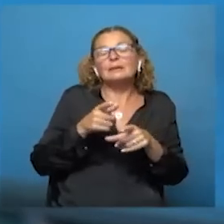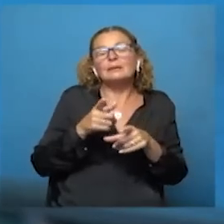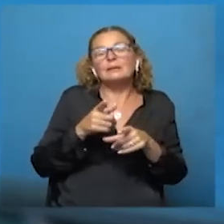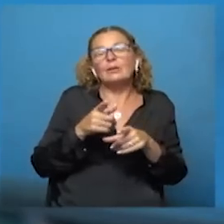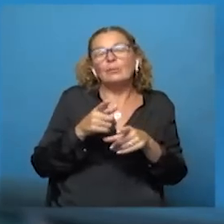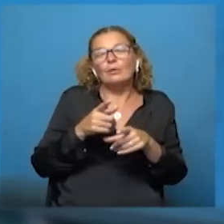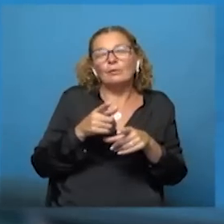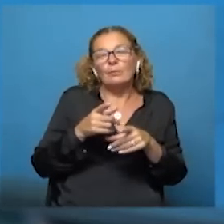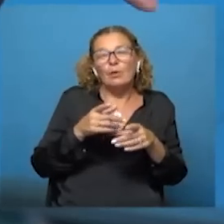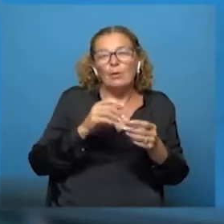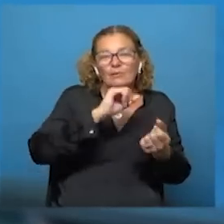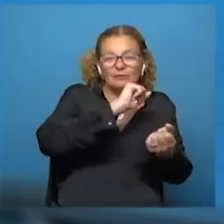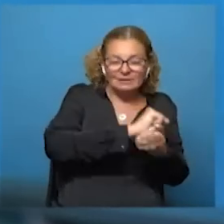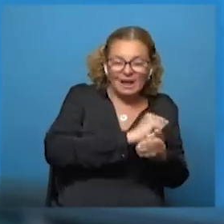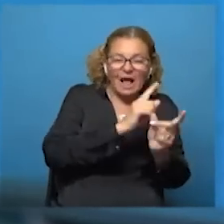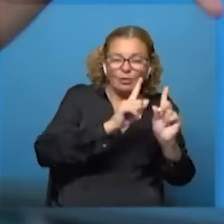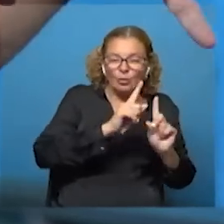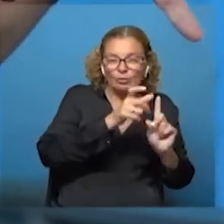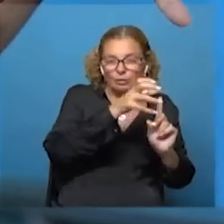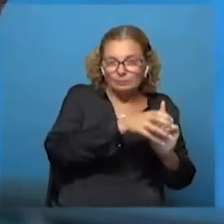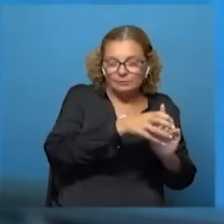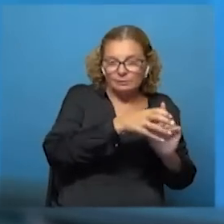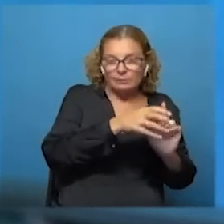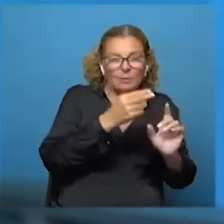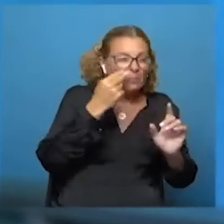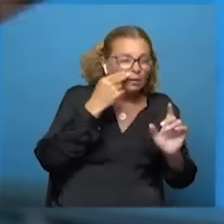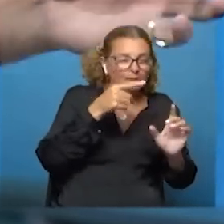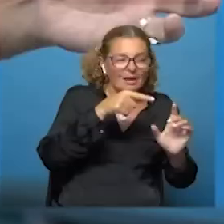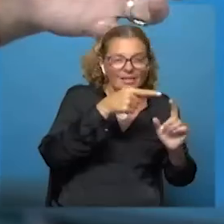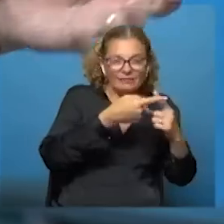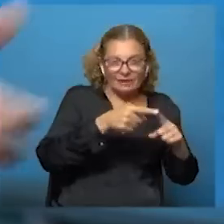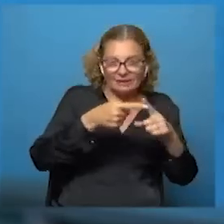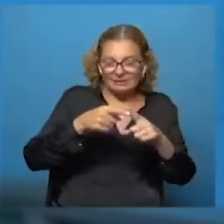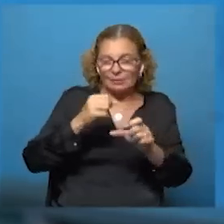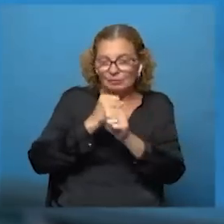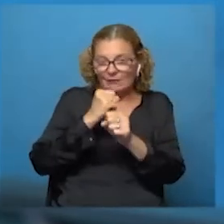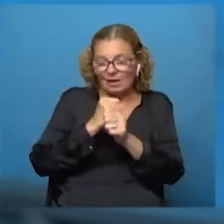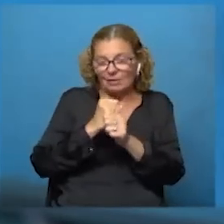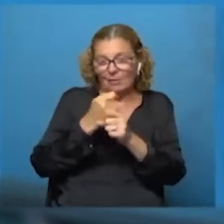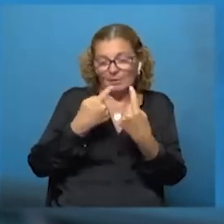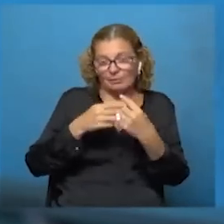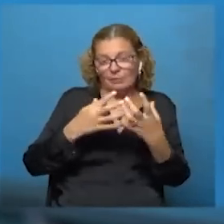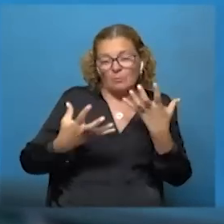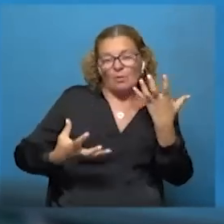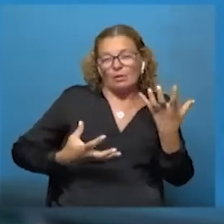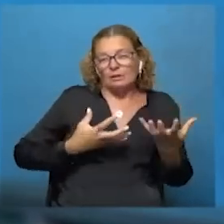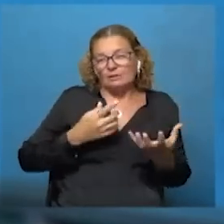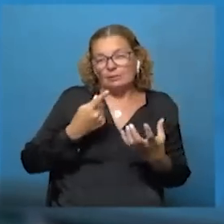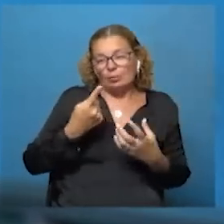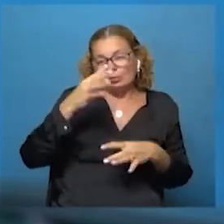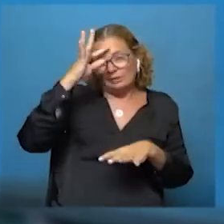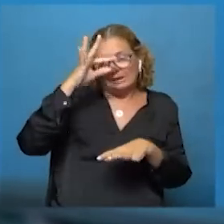determinados privados de libertad con determinado delito y una gestión adecuada Ahora si te molesta que tenés un